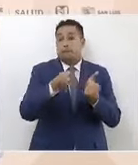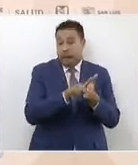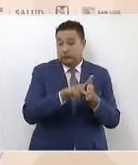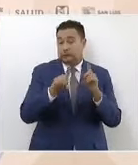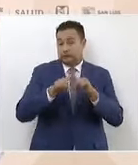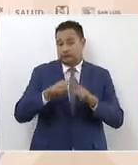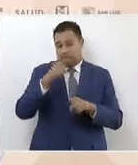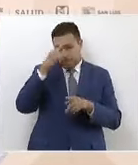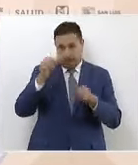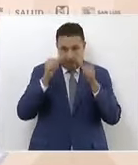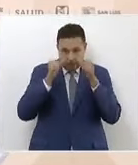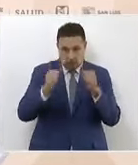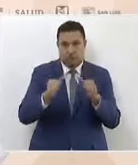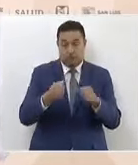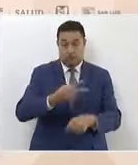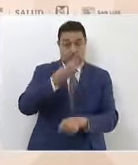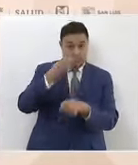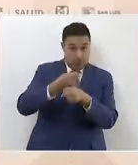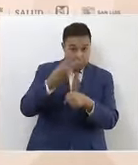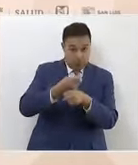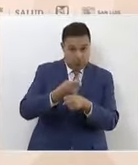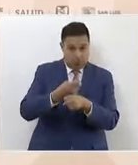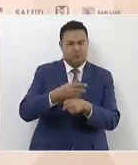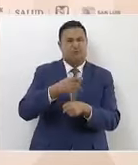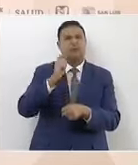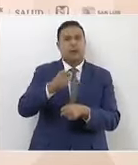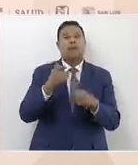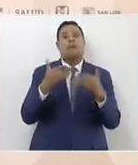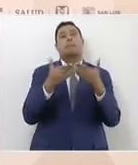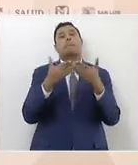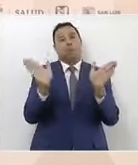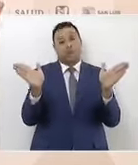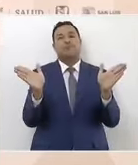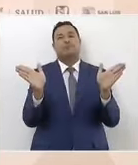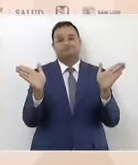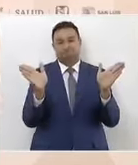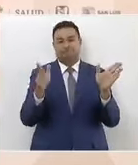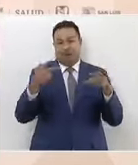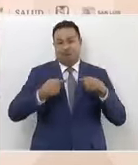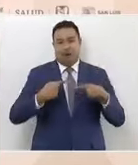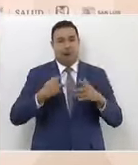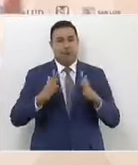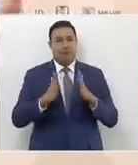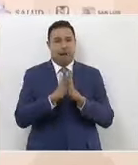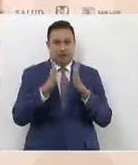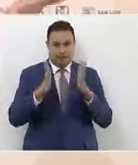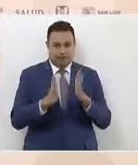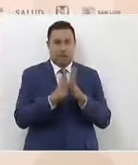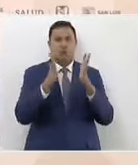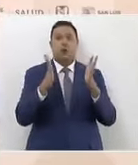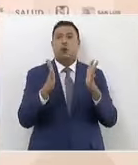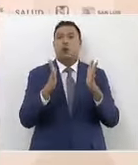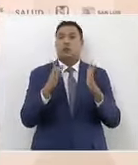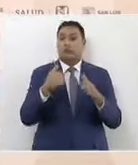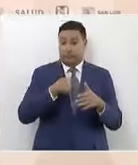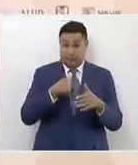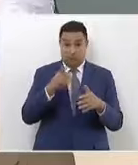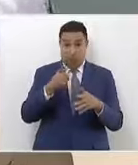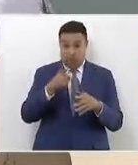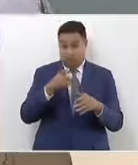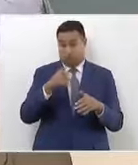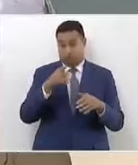de atención. El segundo elemento es que sea público 100%, con una participación no limitada,